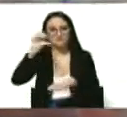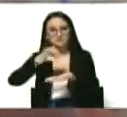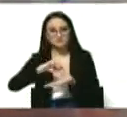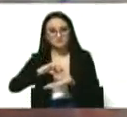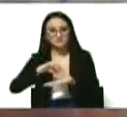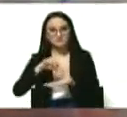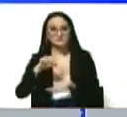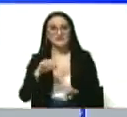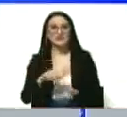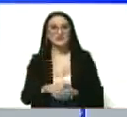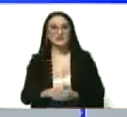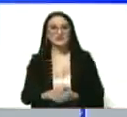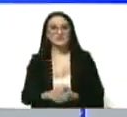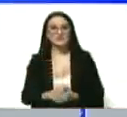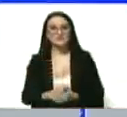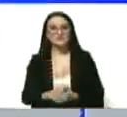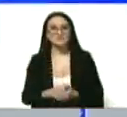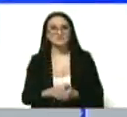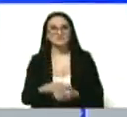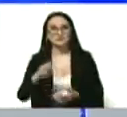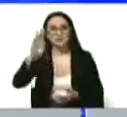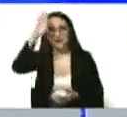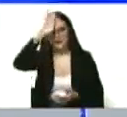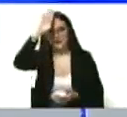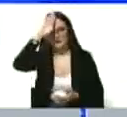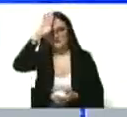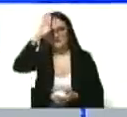Irak, fundaron nuestra organización,